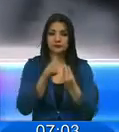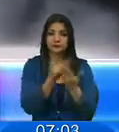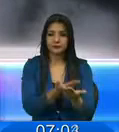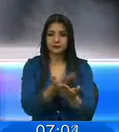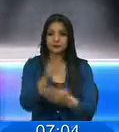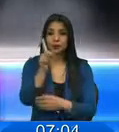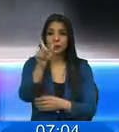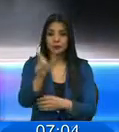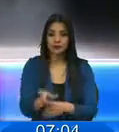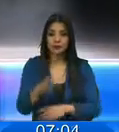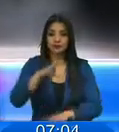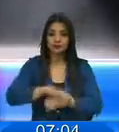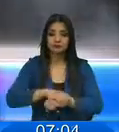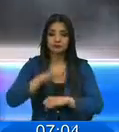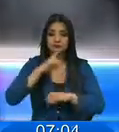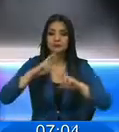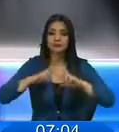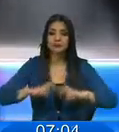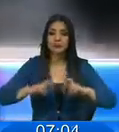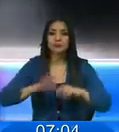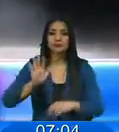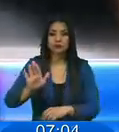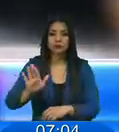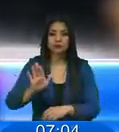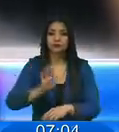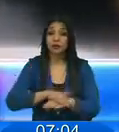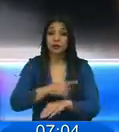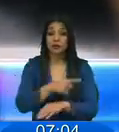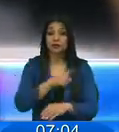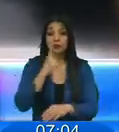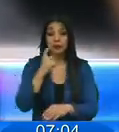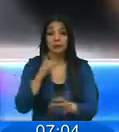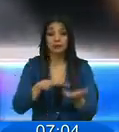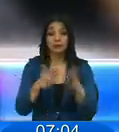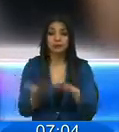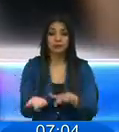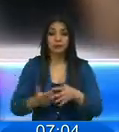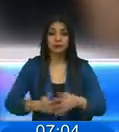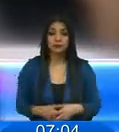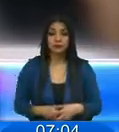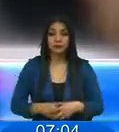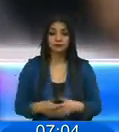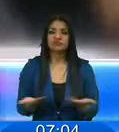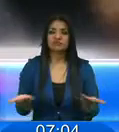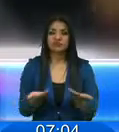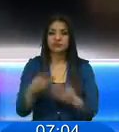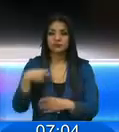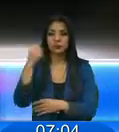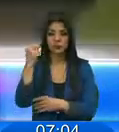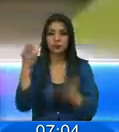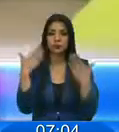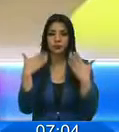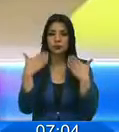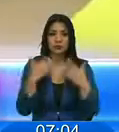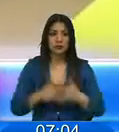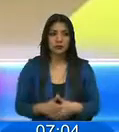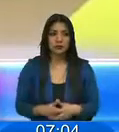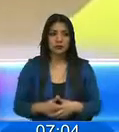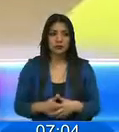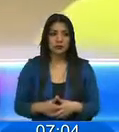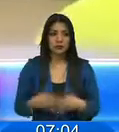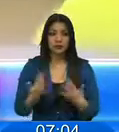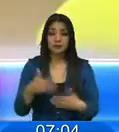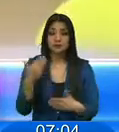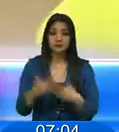fue detenida para investigaciones por este nuevo hecho violento al norte de Guayaquil. Sí, dentro del